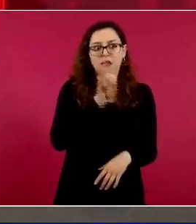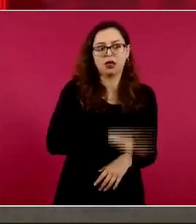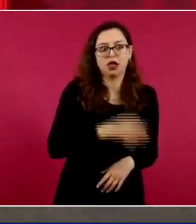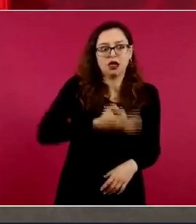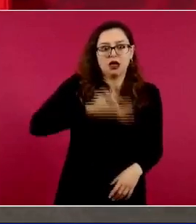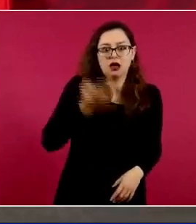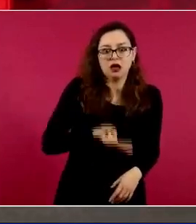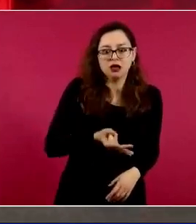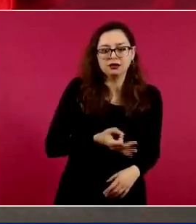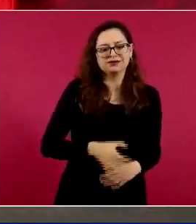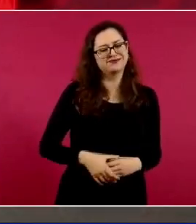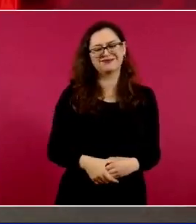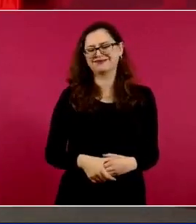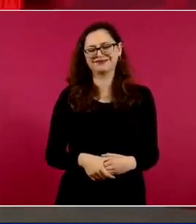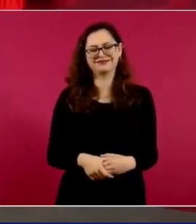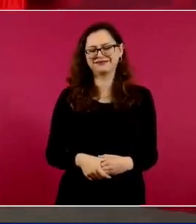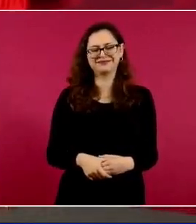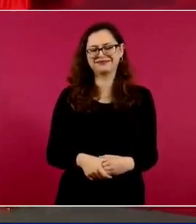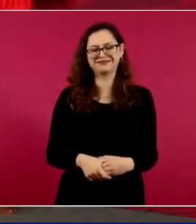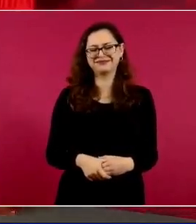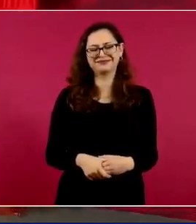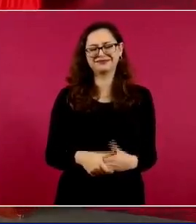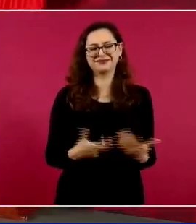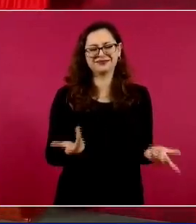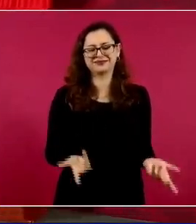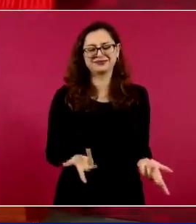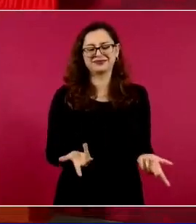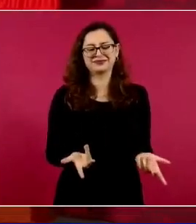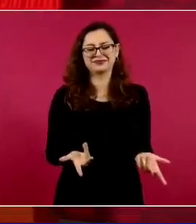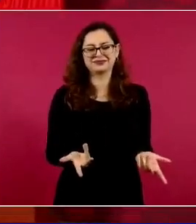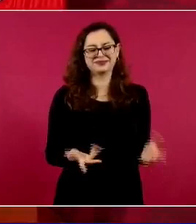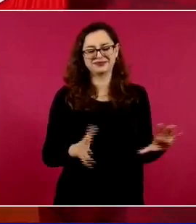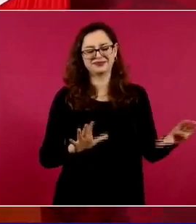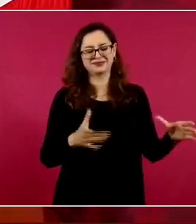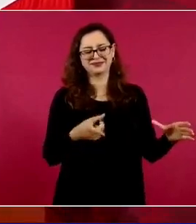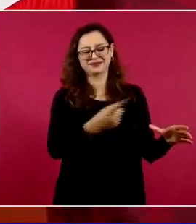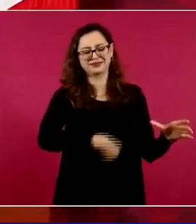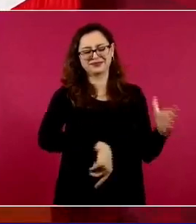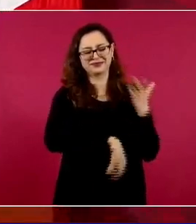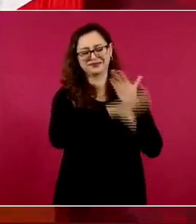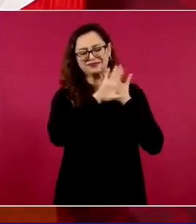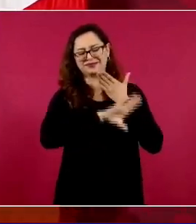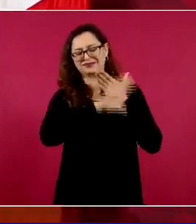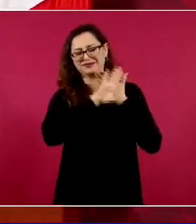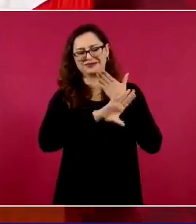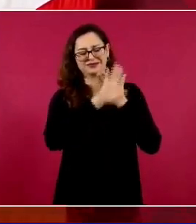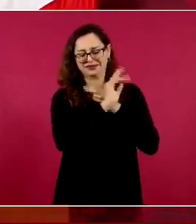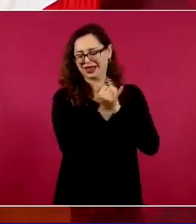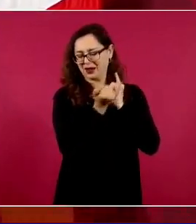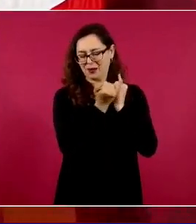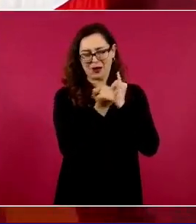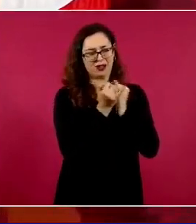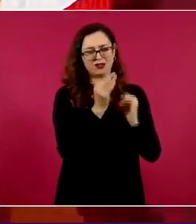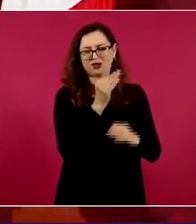Estos son iguales a los adversarios nuestros, a los otros,